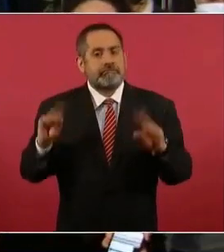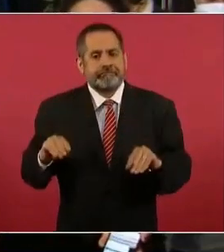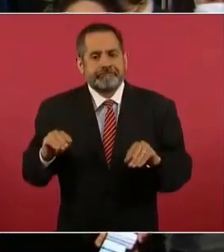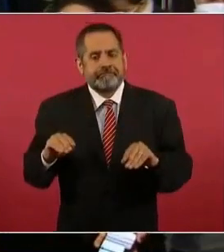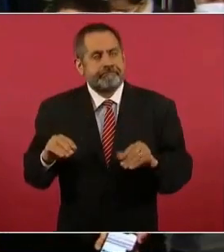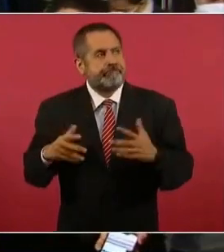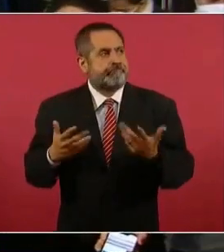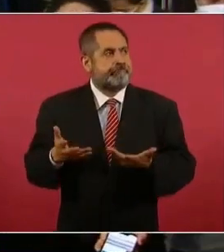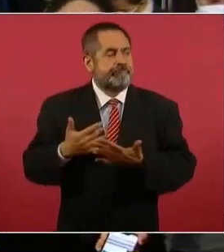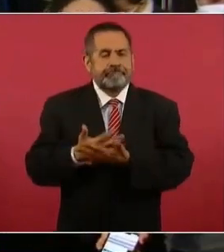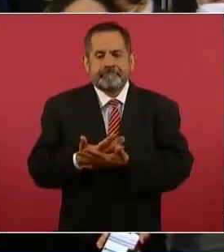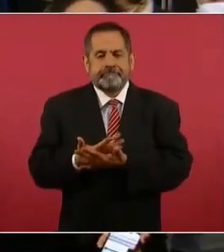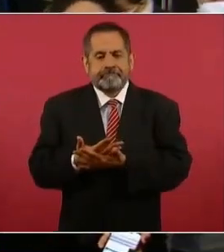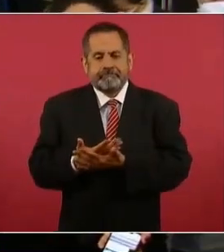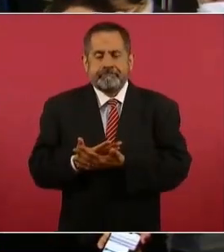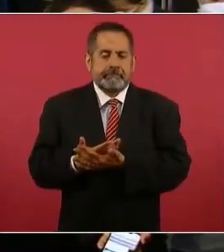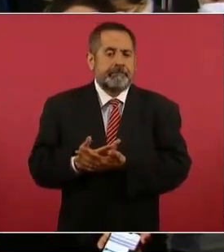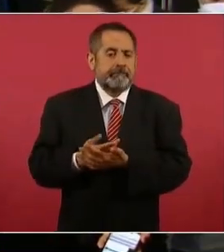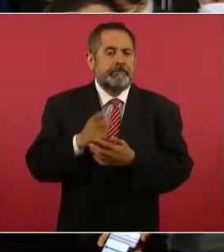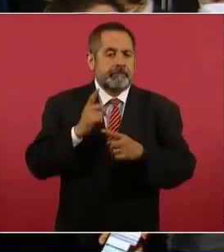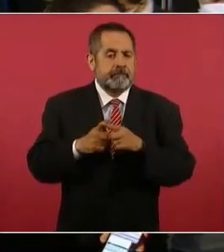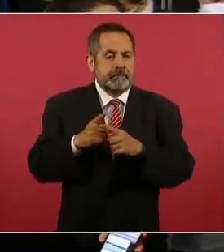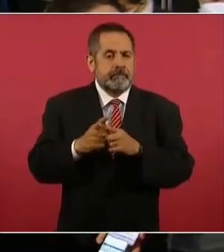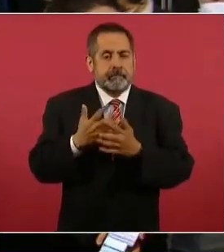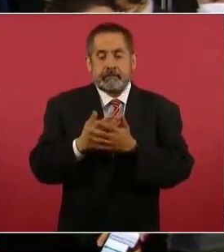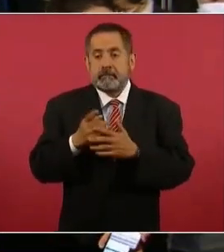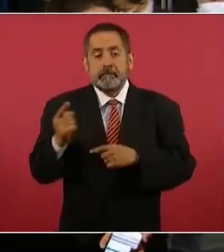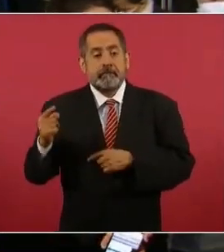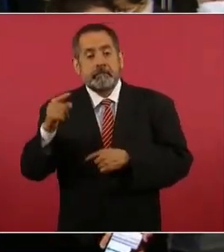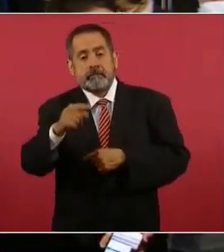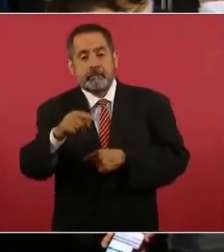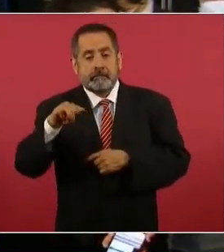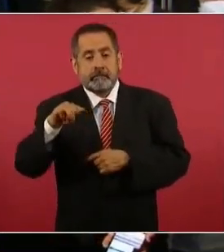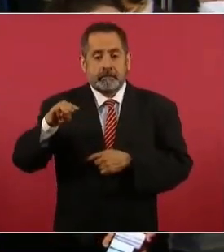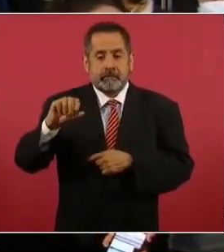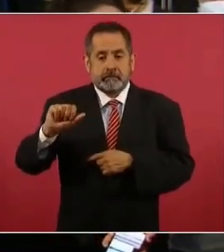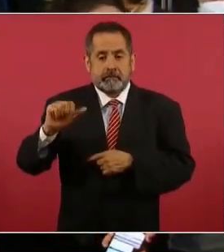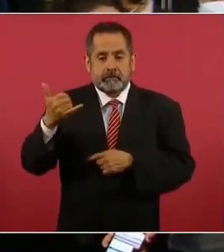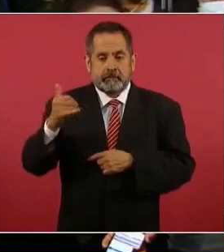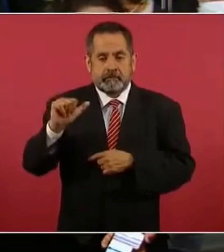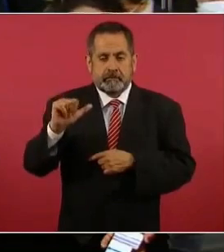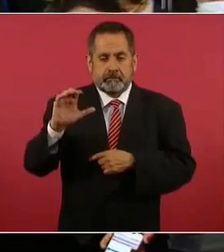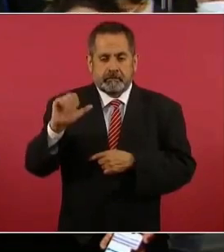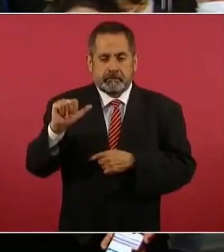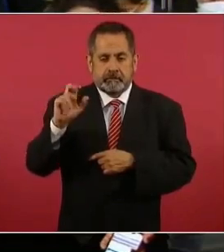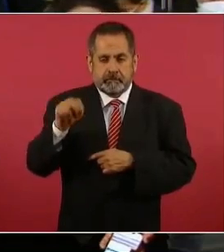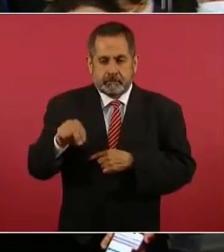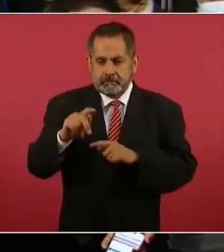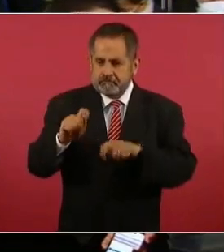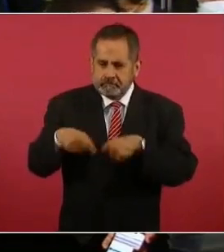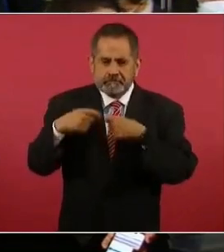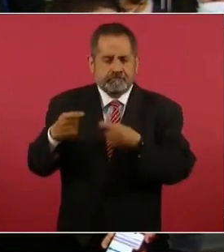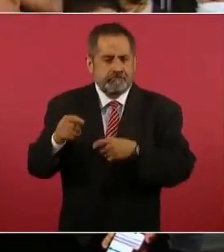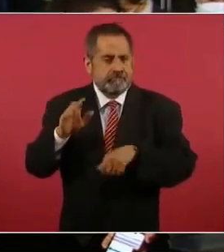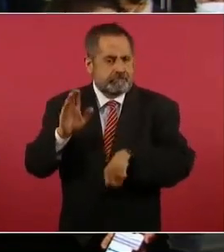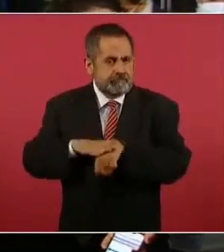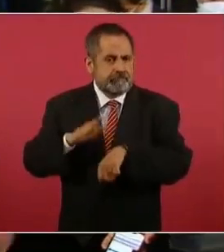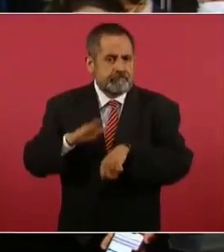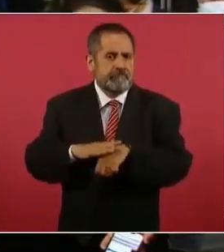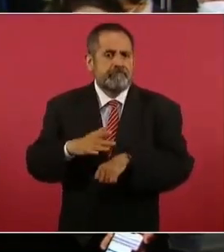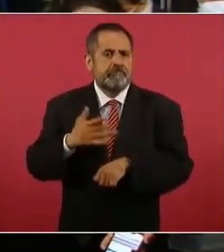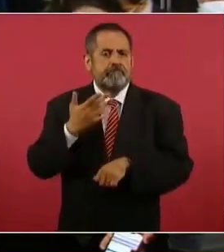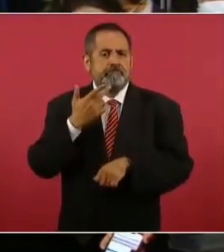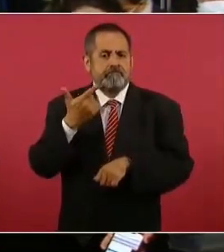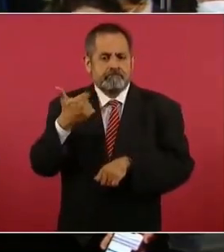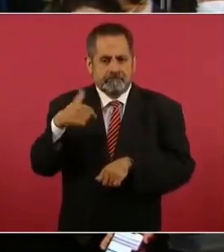Están esperando también que el Mayacán inyecte más gas para